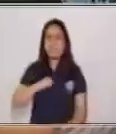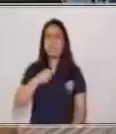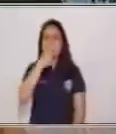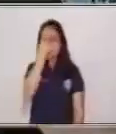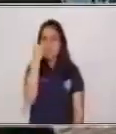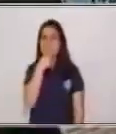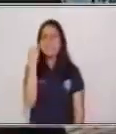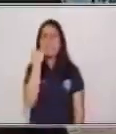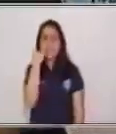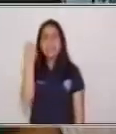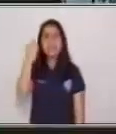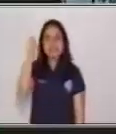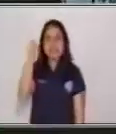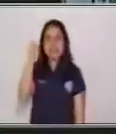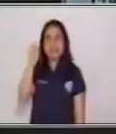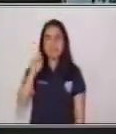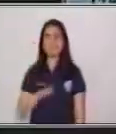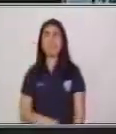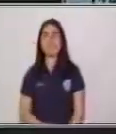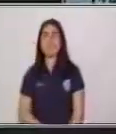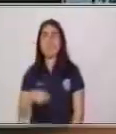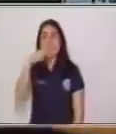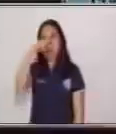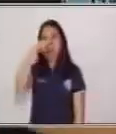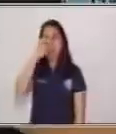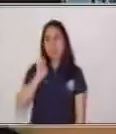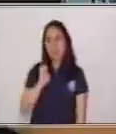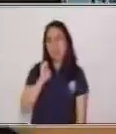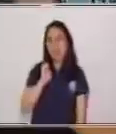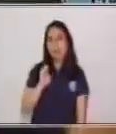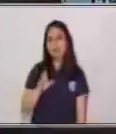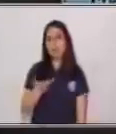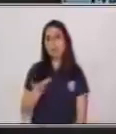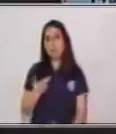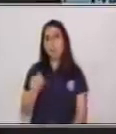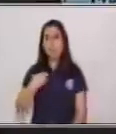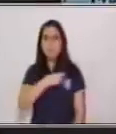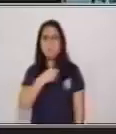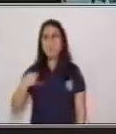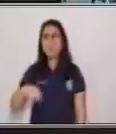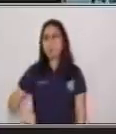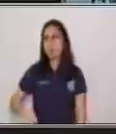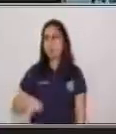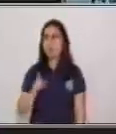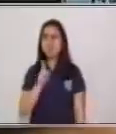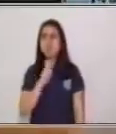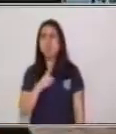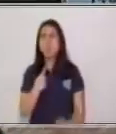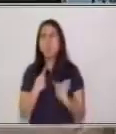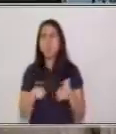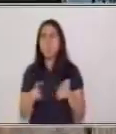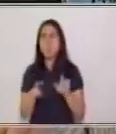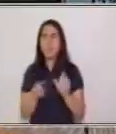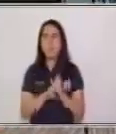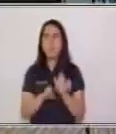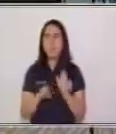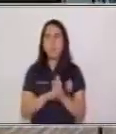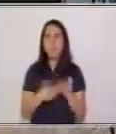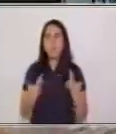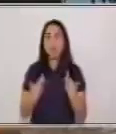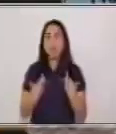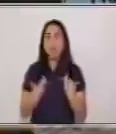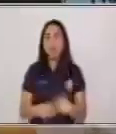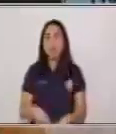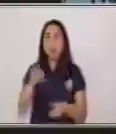no se tilda cuando es una preposición. Y de se tilda cuando es un verbo. Se no se